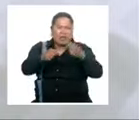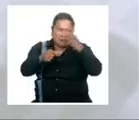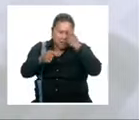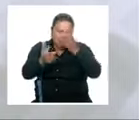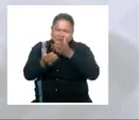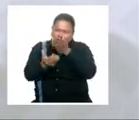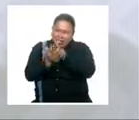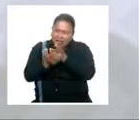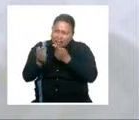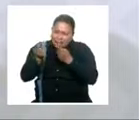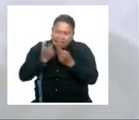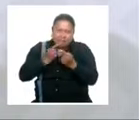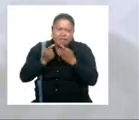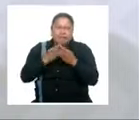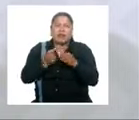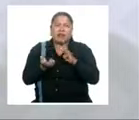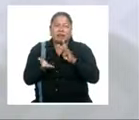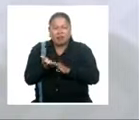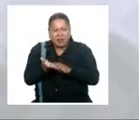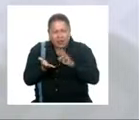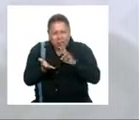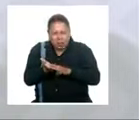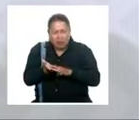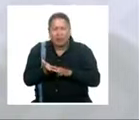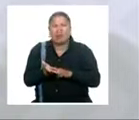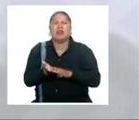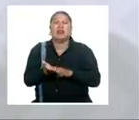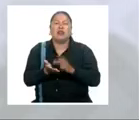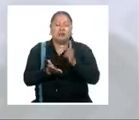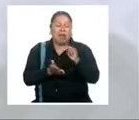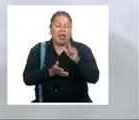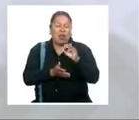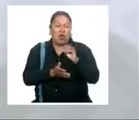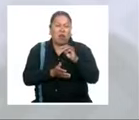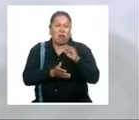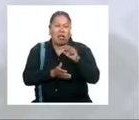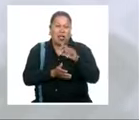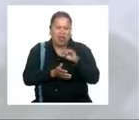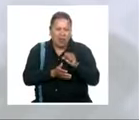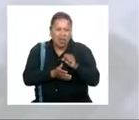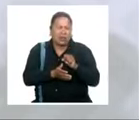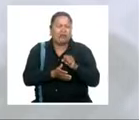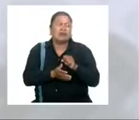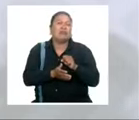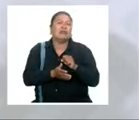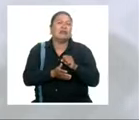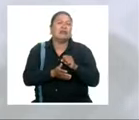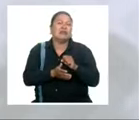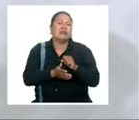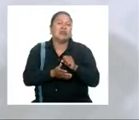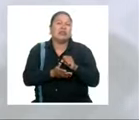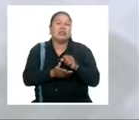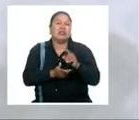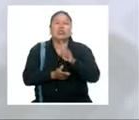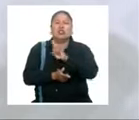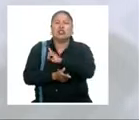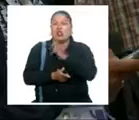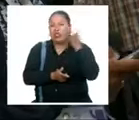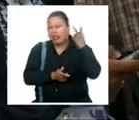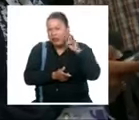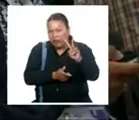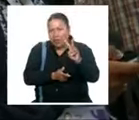dialogar con los de Matías Romero, Palomares, cuando fue a ver a los de Sola de